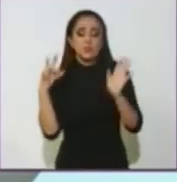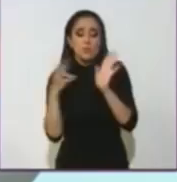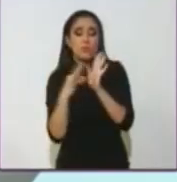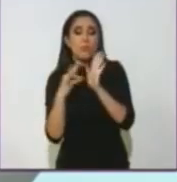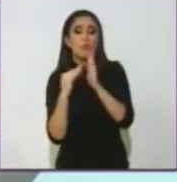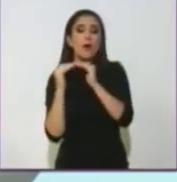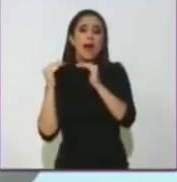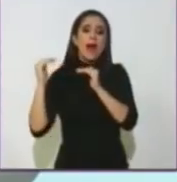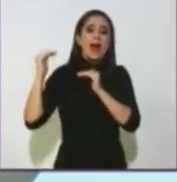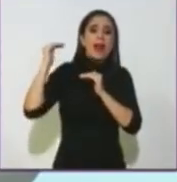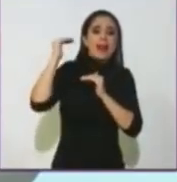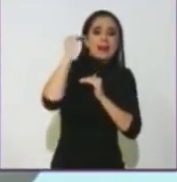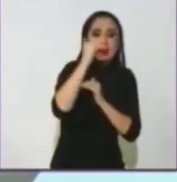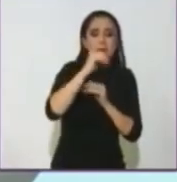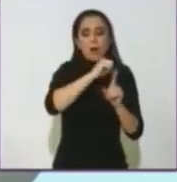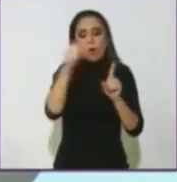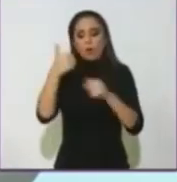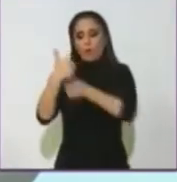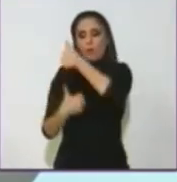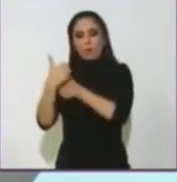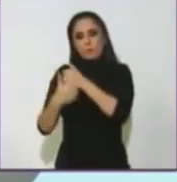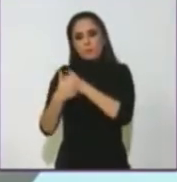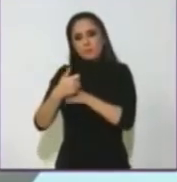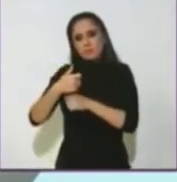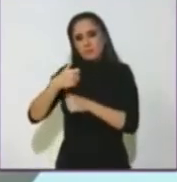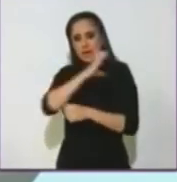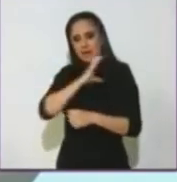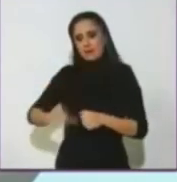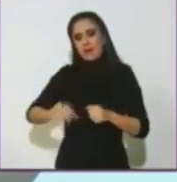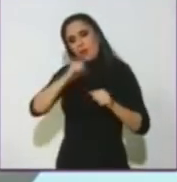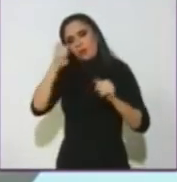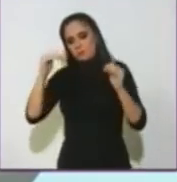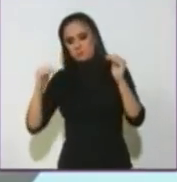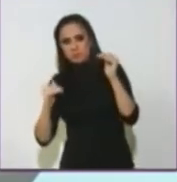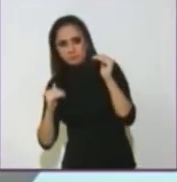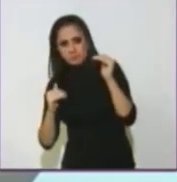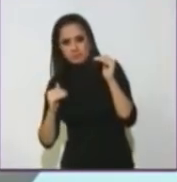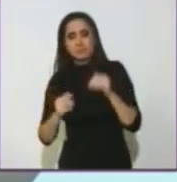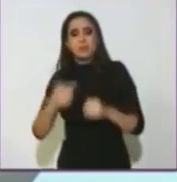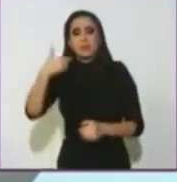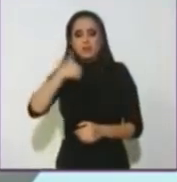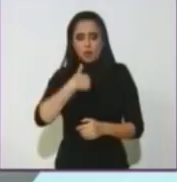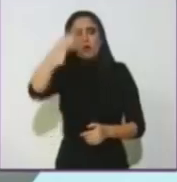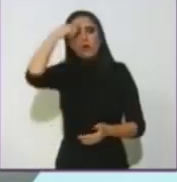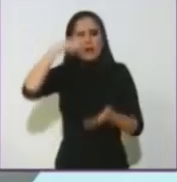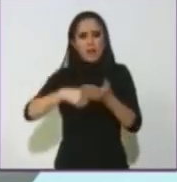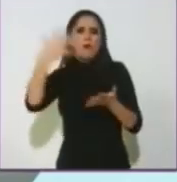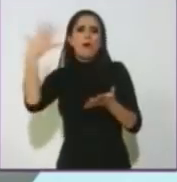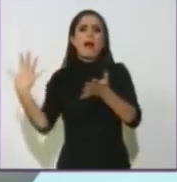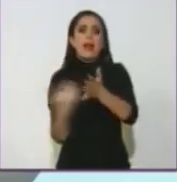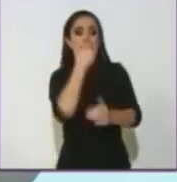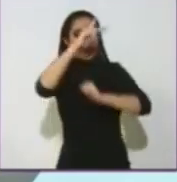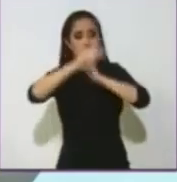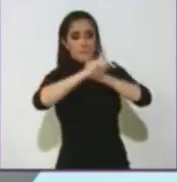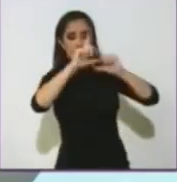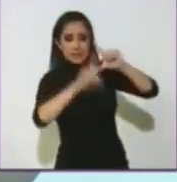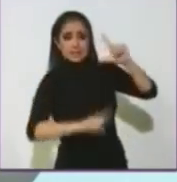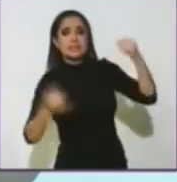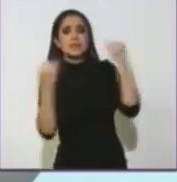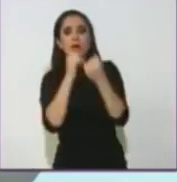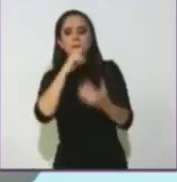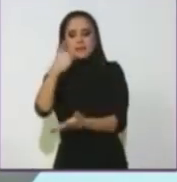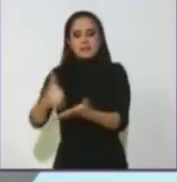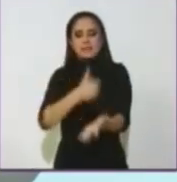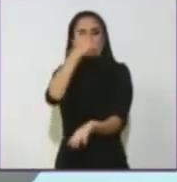de su más cercano competidor vamos a ganar el país y vamos a ganar la ciudad y juntos vamos a hacer